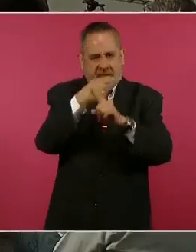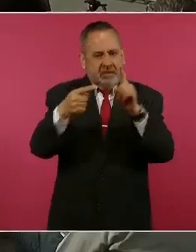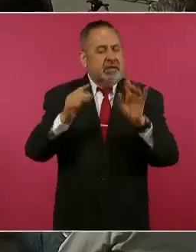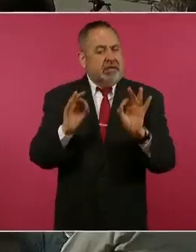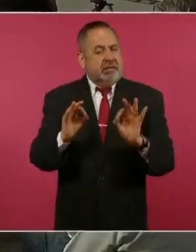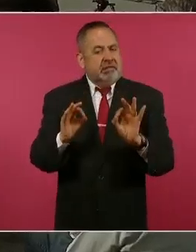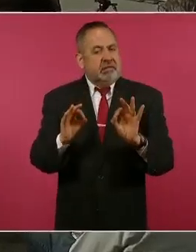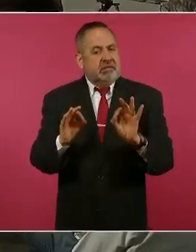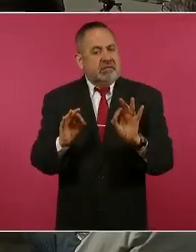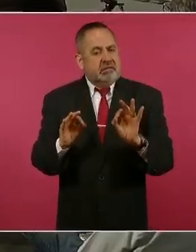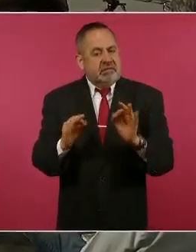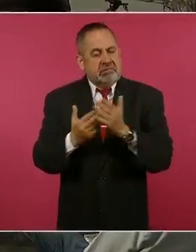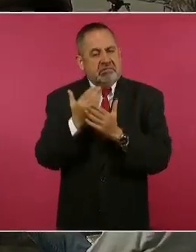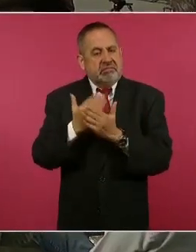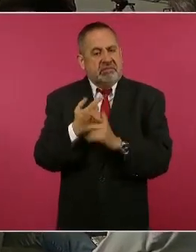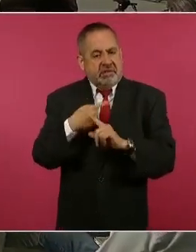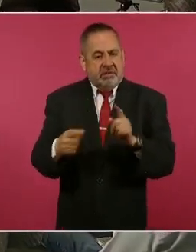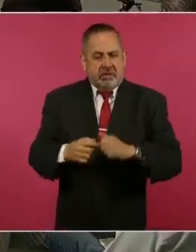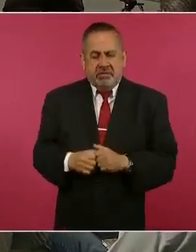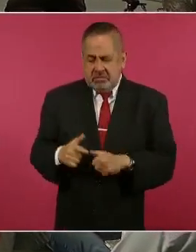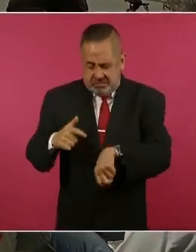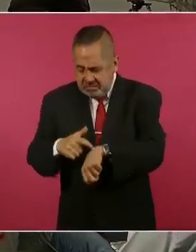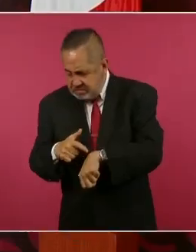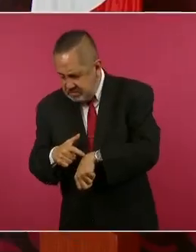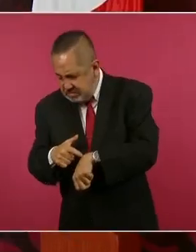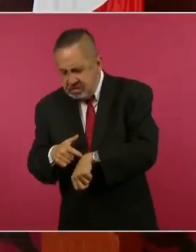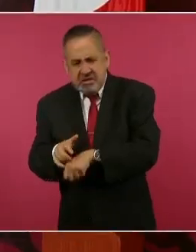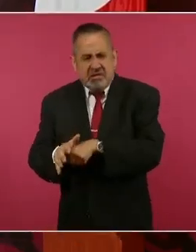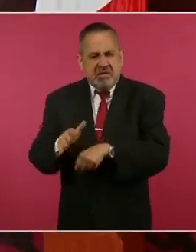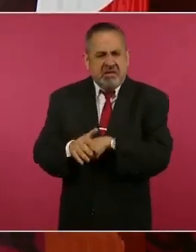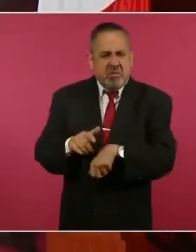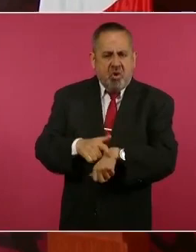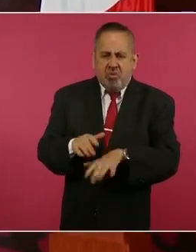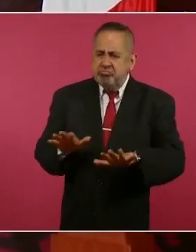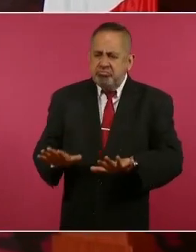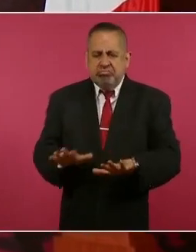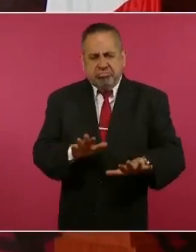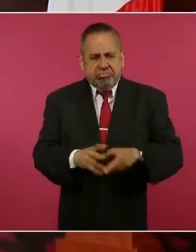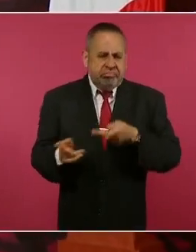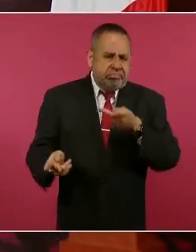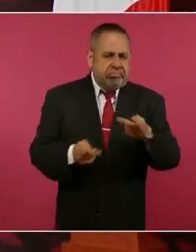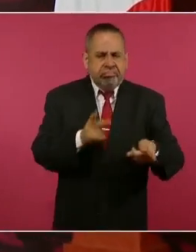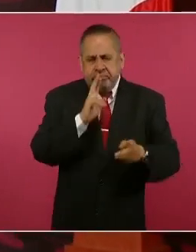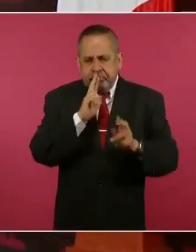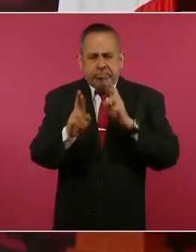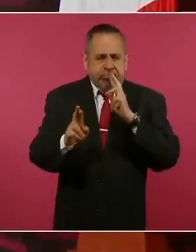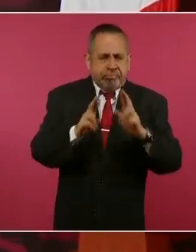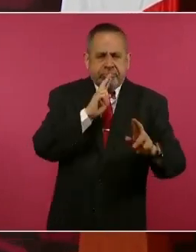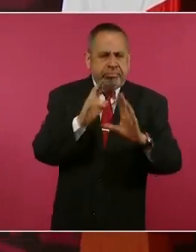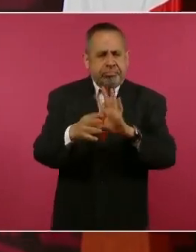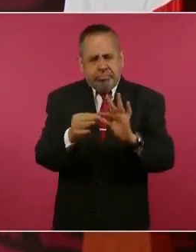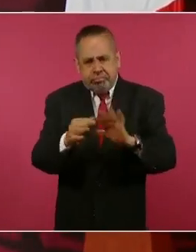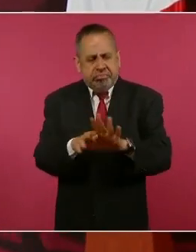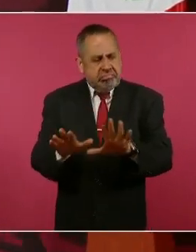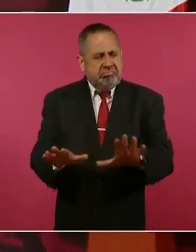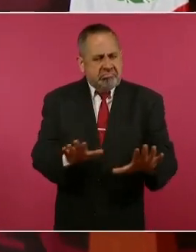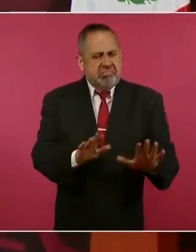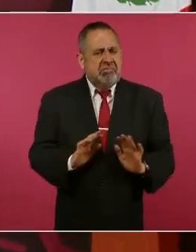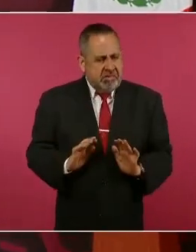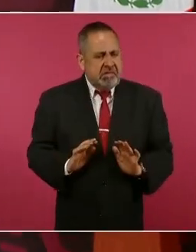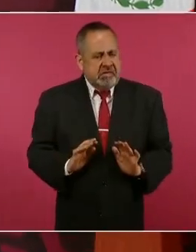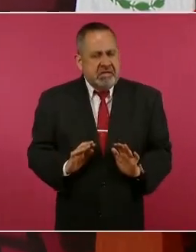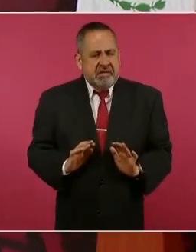eso tenemos tiempo, ¿no?, para contestar preguntas, o sea, para